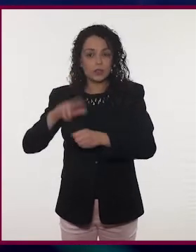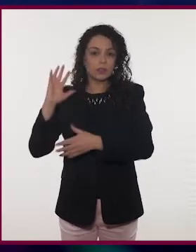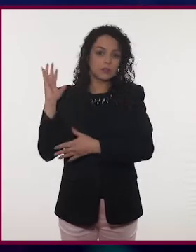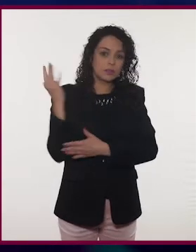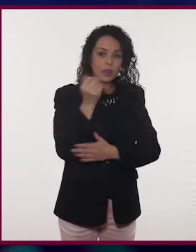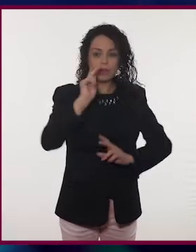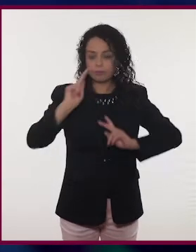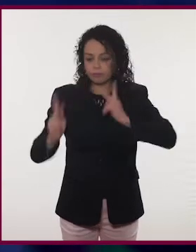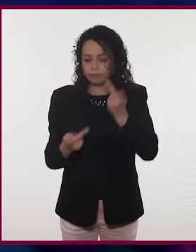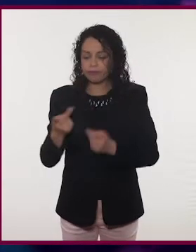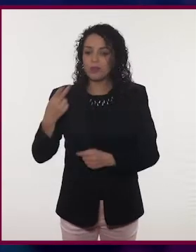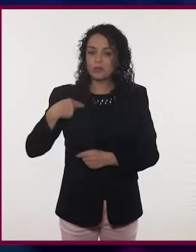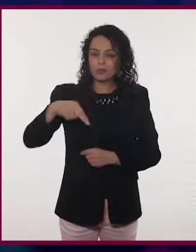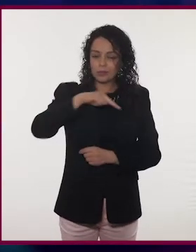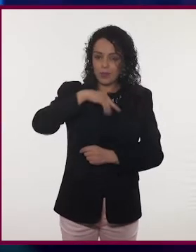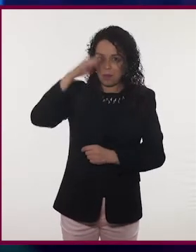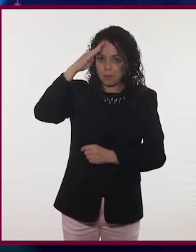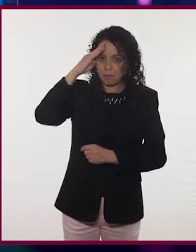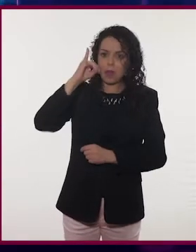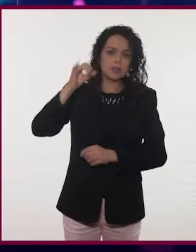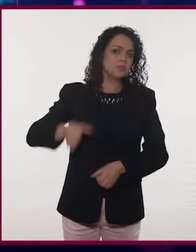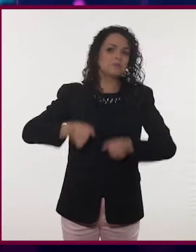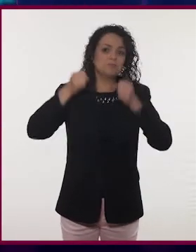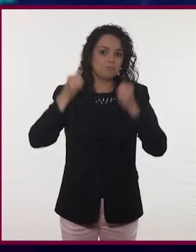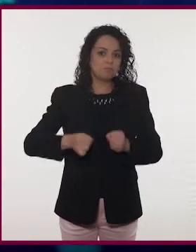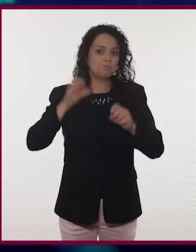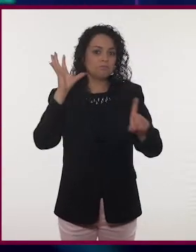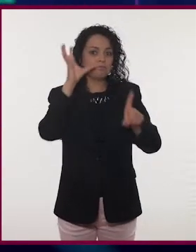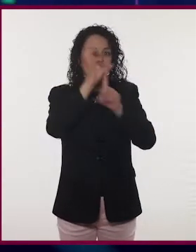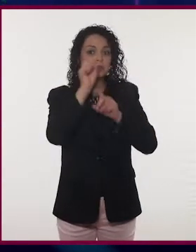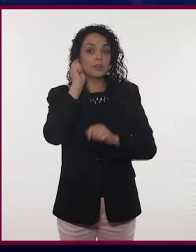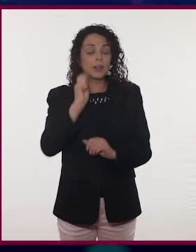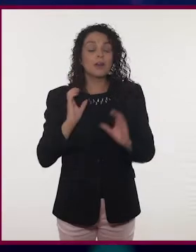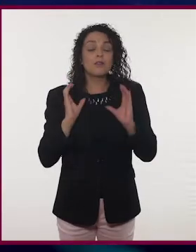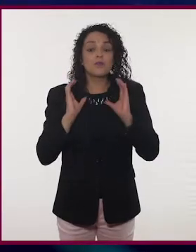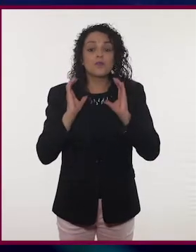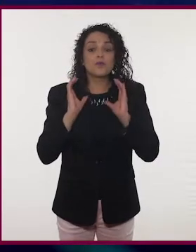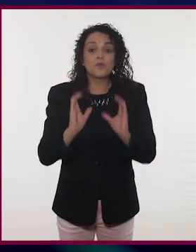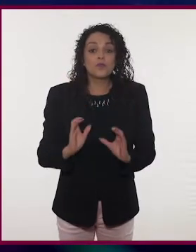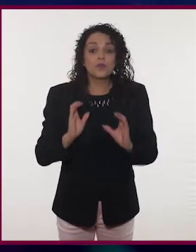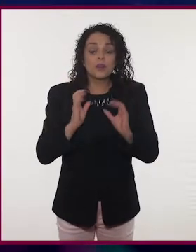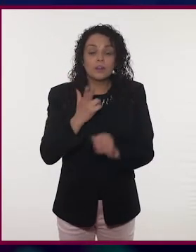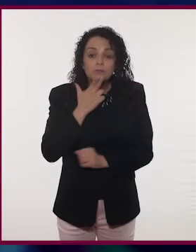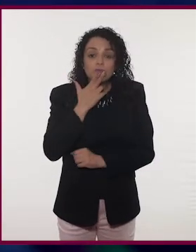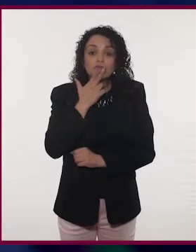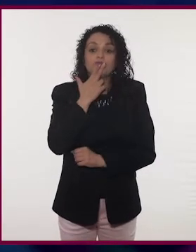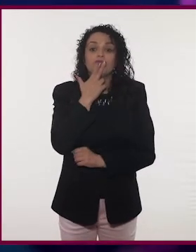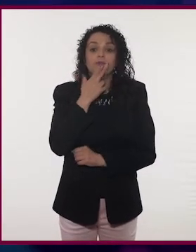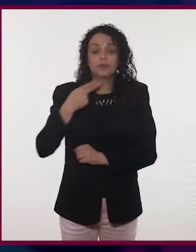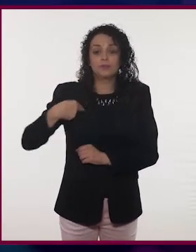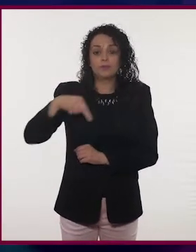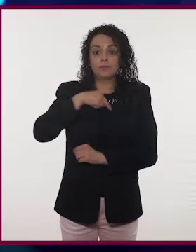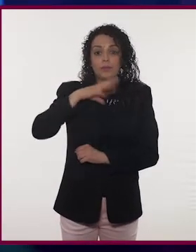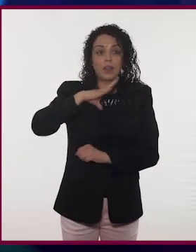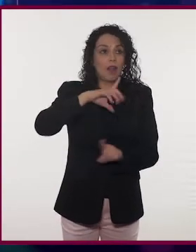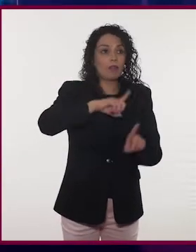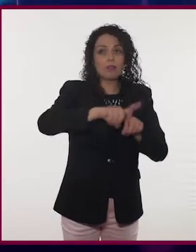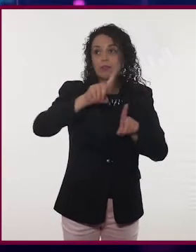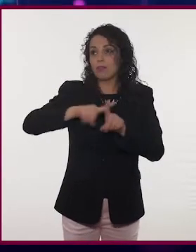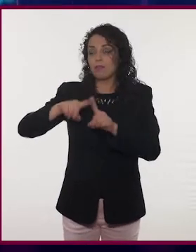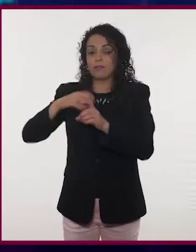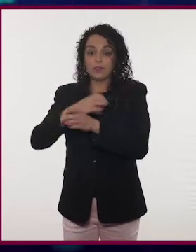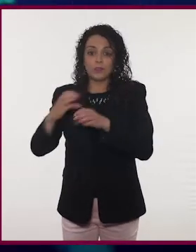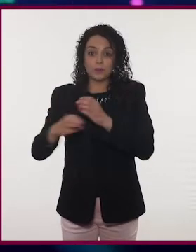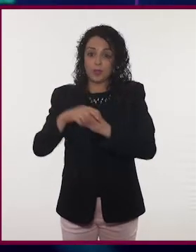estamos seguros de que estamos cumpliendo el objetivo, que es conservar nuestra fauna y nuestra biodiversidad. Entonces, yo creo